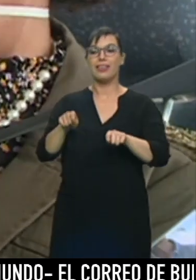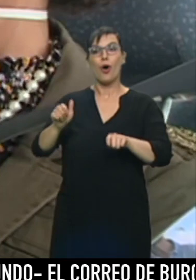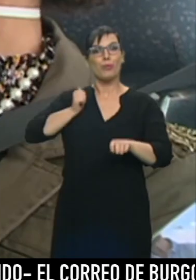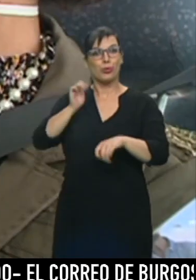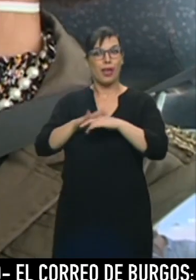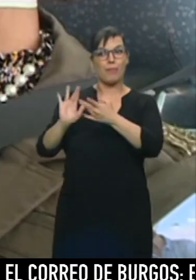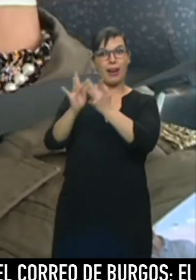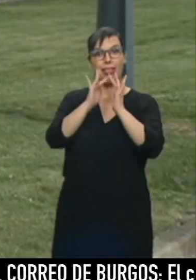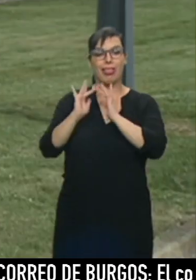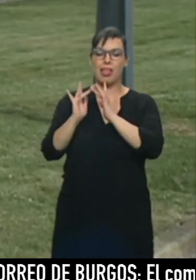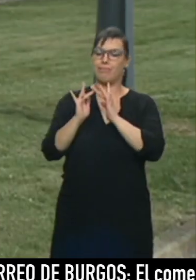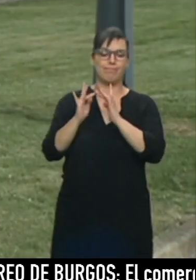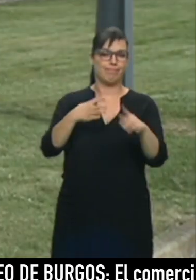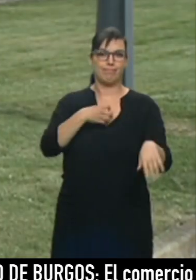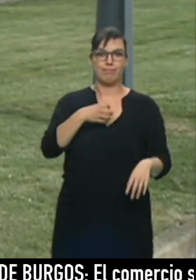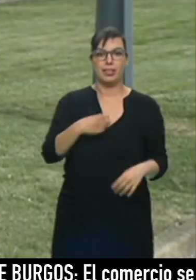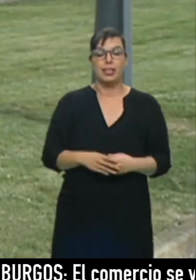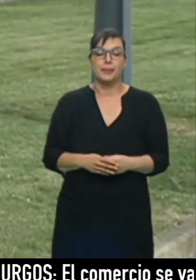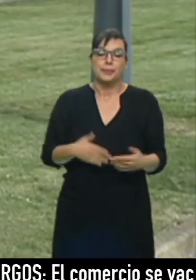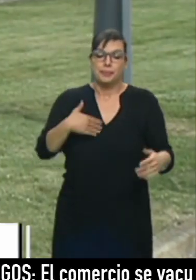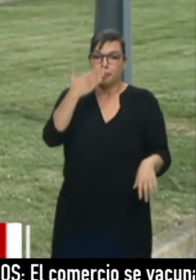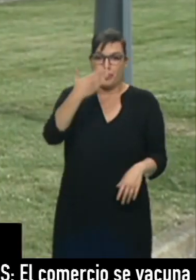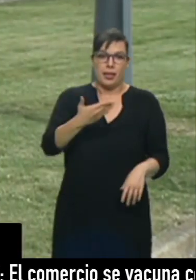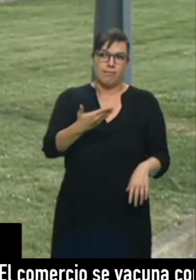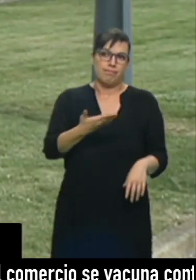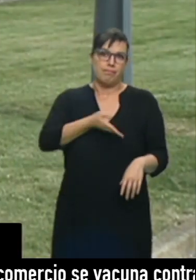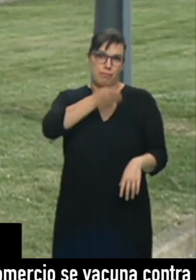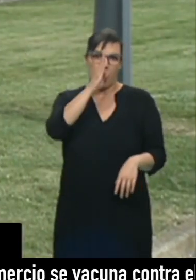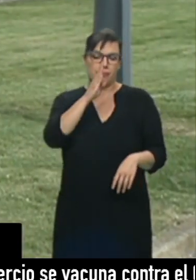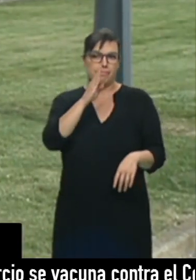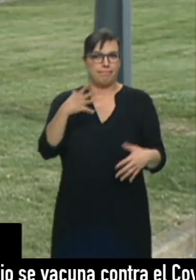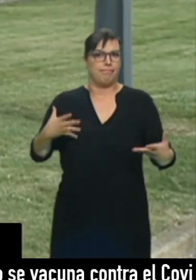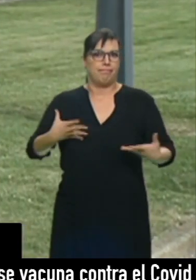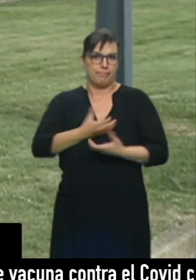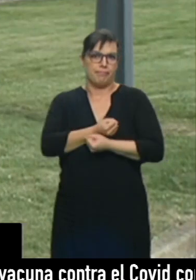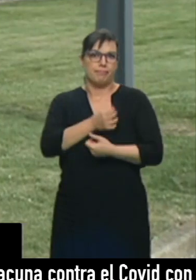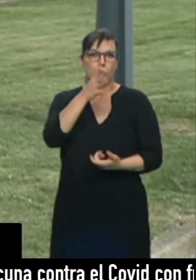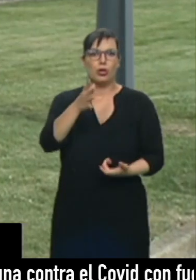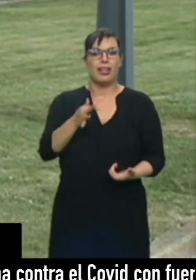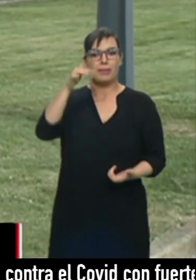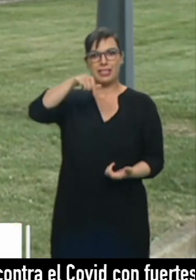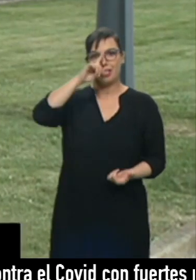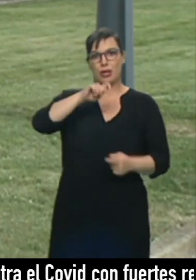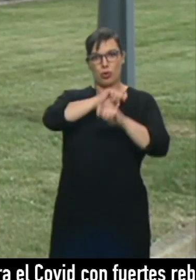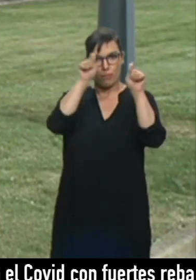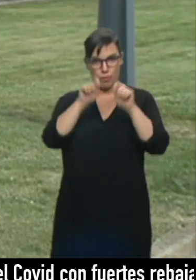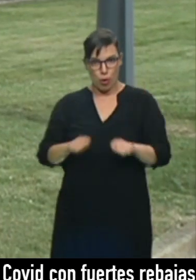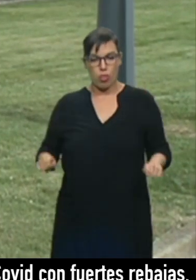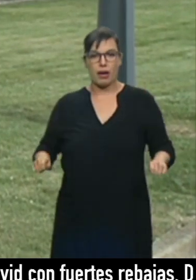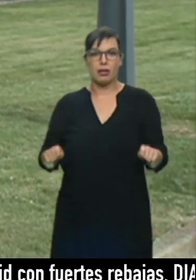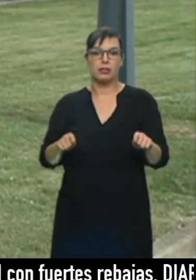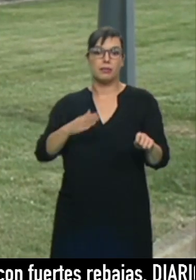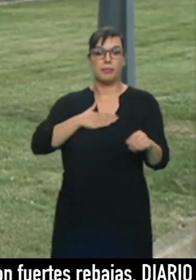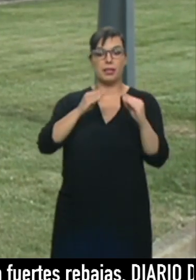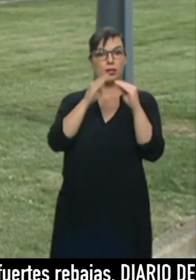reencontrarse este año. Pues la verdad es un palo bien gordo, sobre todo este año teníamos una boda de mi